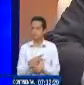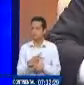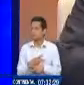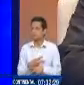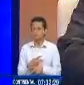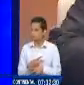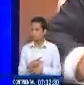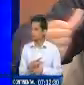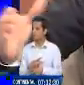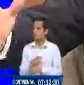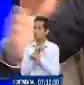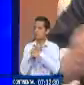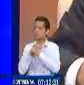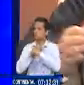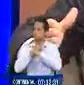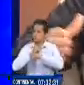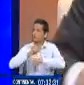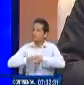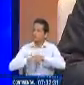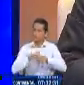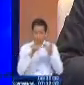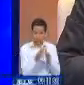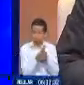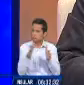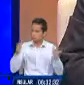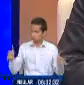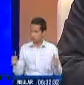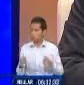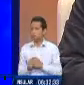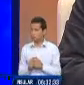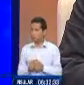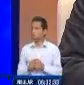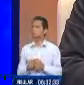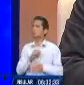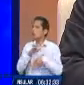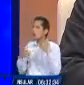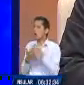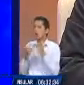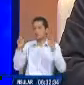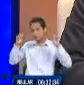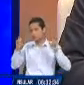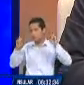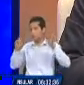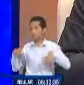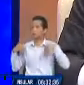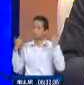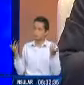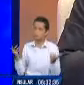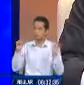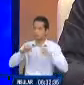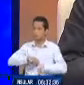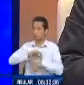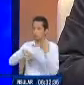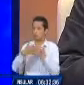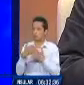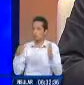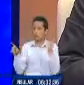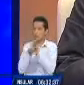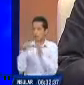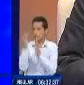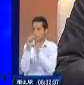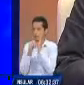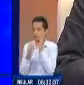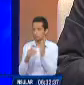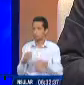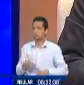necesariamente es tan rígida tenemos que darle una coherencia pero todo eso evidentemente dentro del de una política que ha establecido política